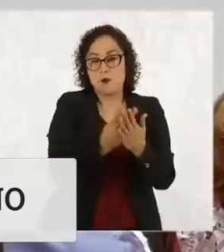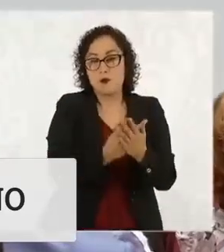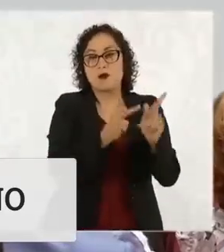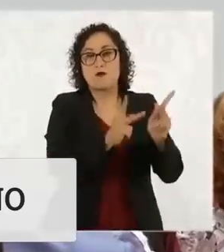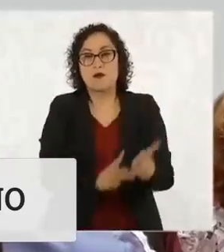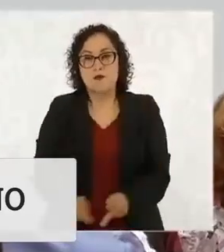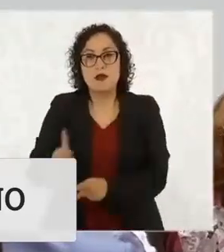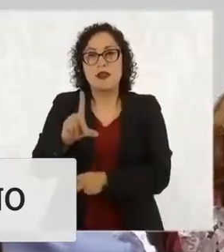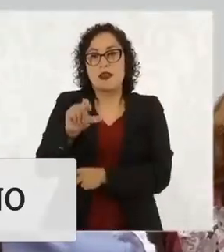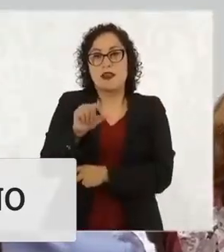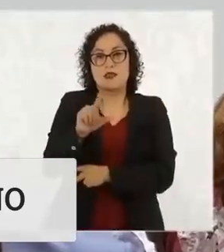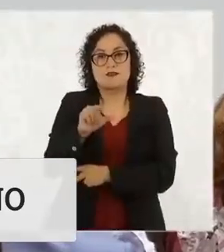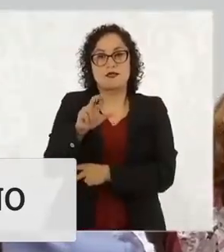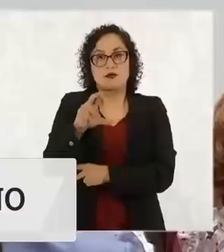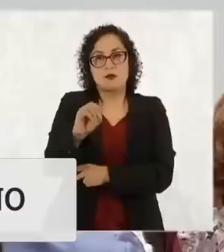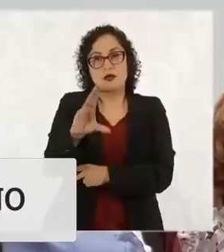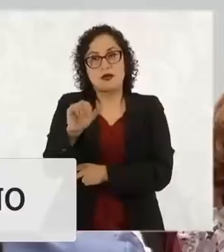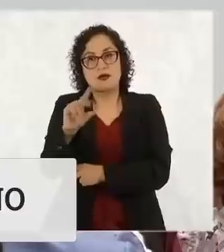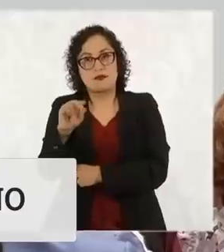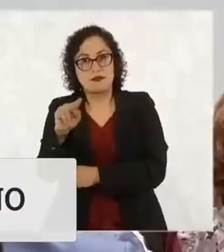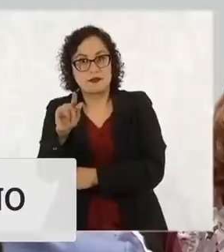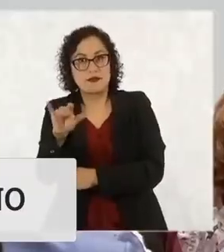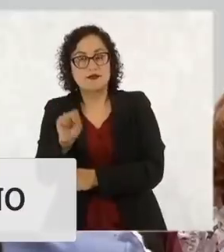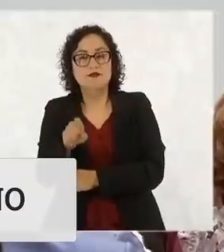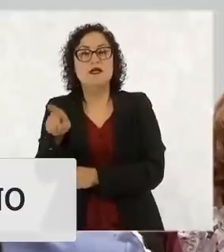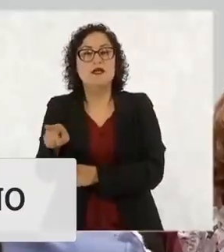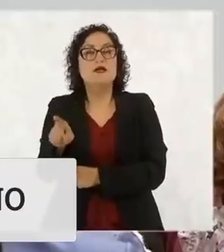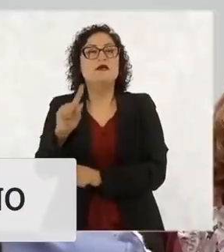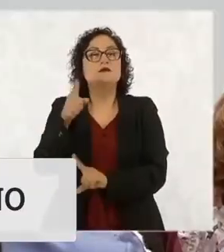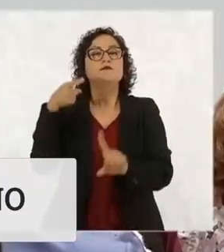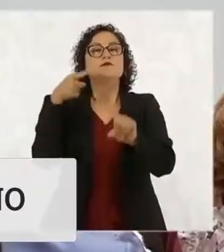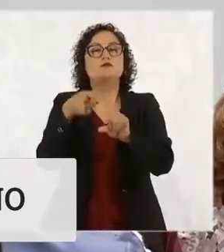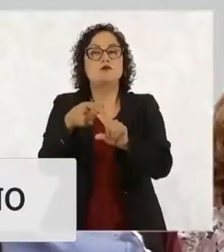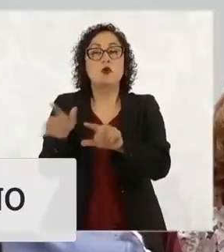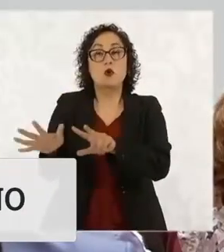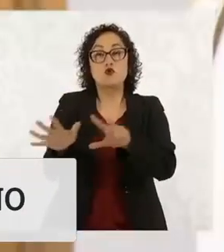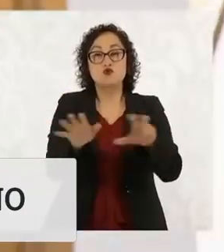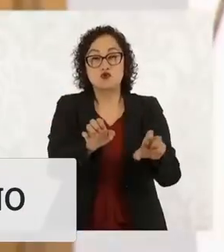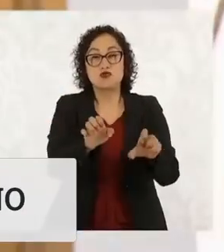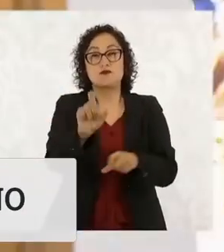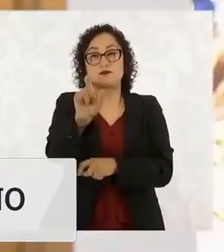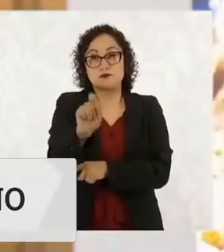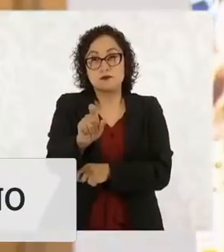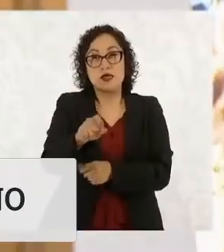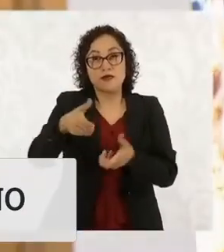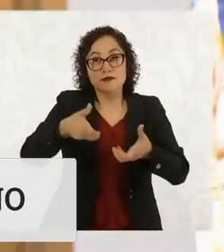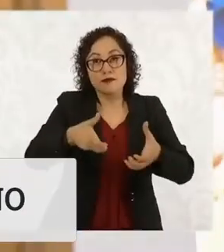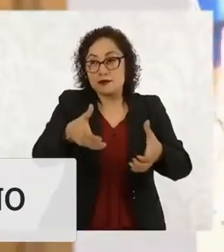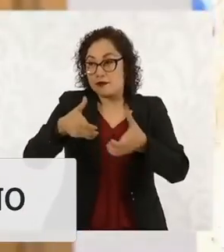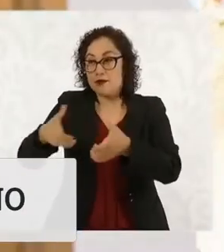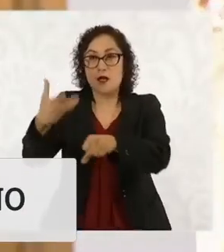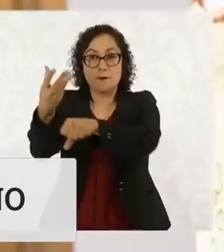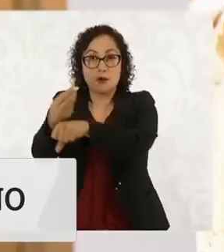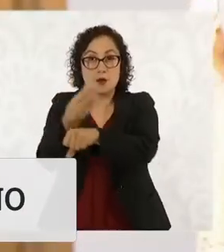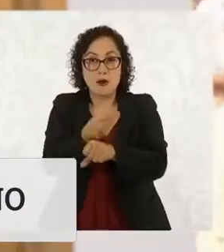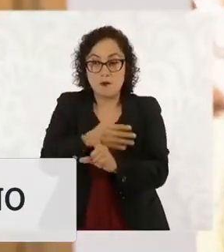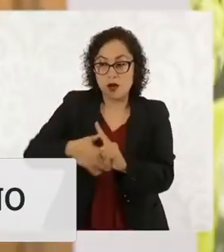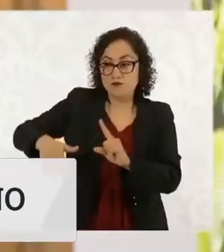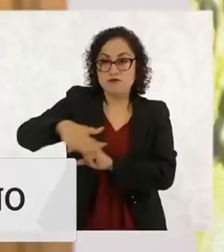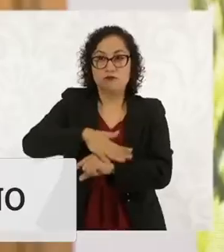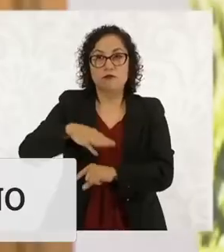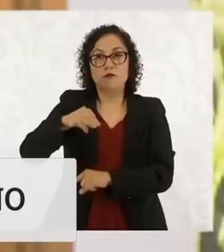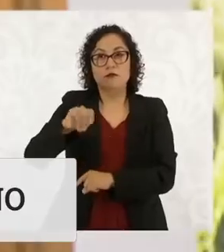Río, estamos rehabilitando y ampliando 820 kilómetros de caminos en la zona